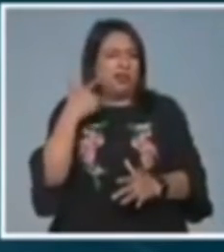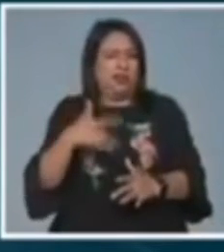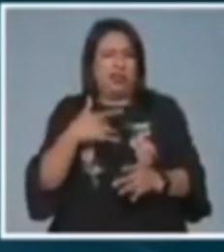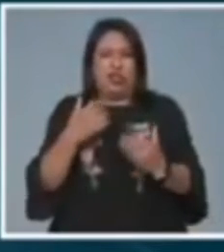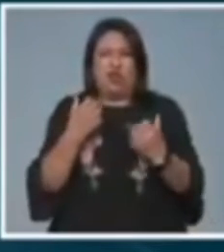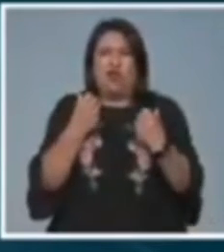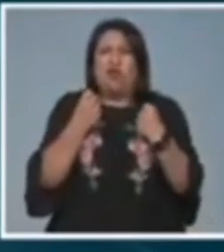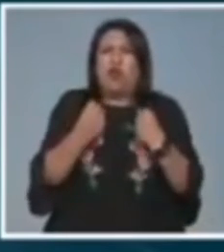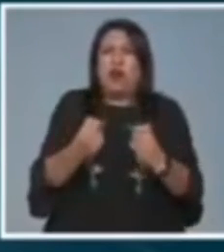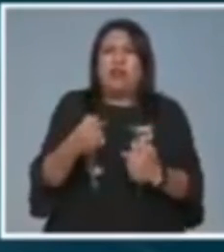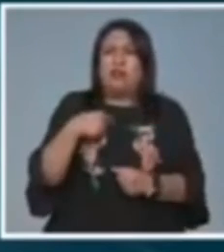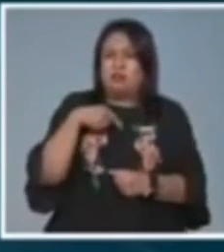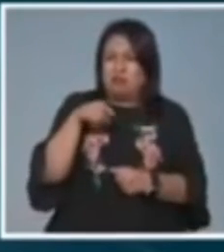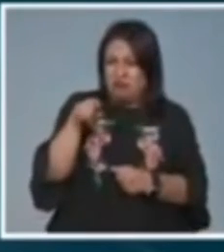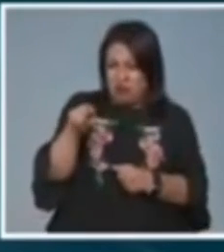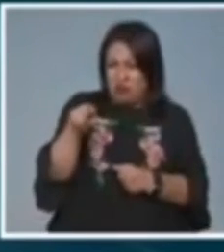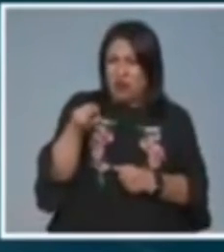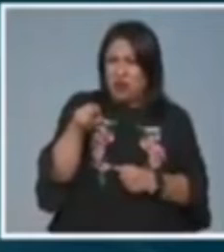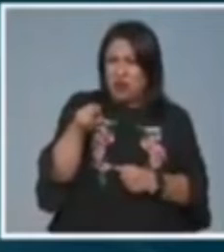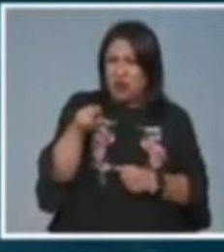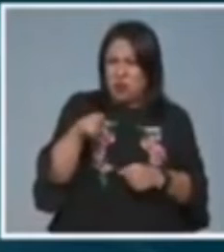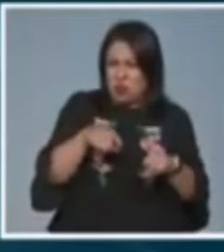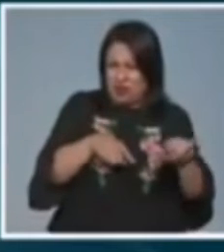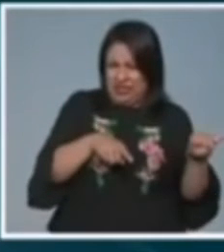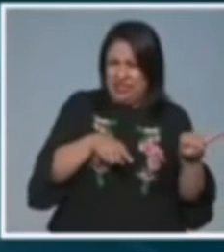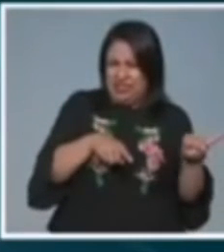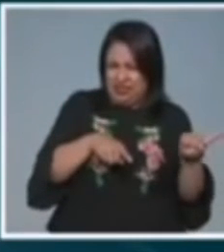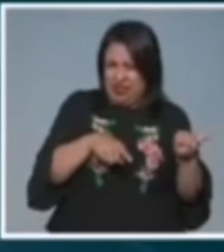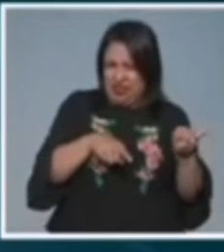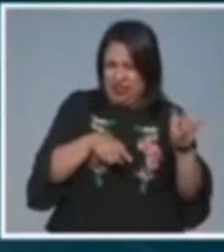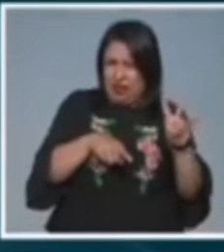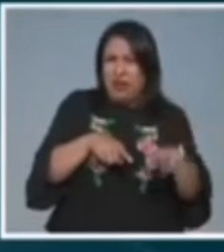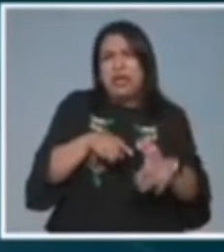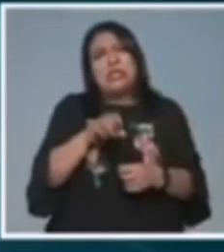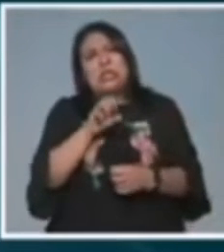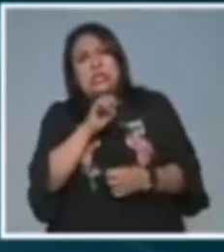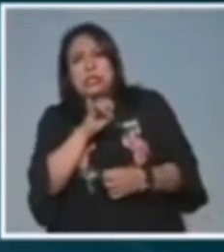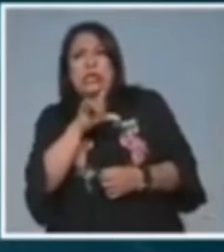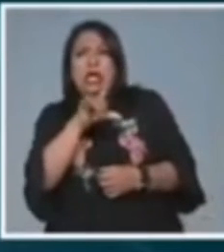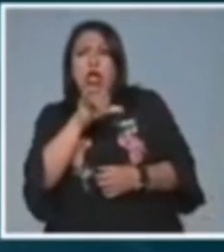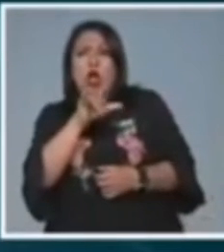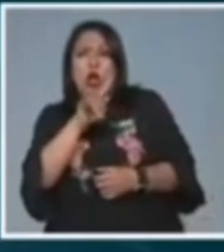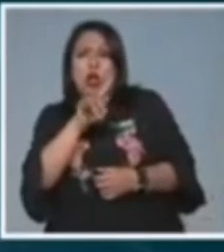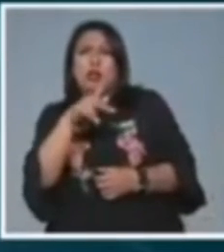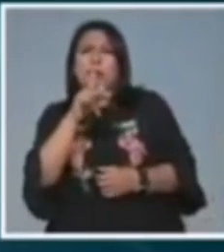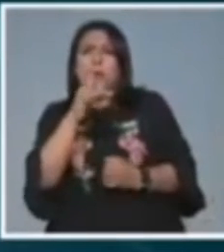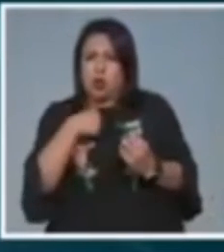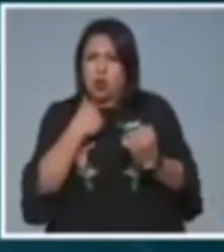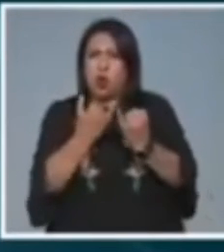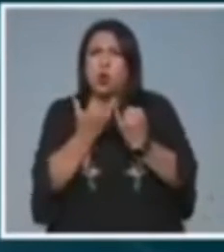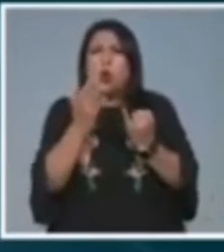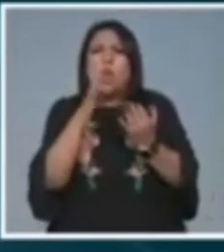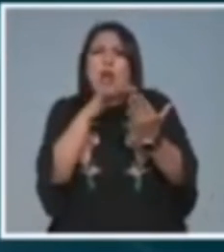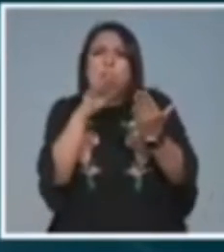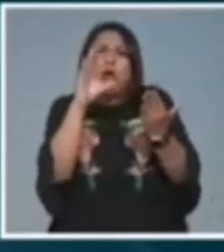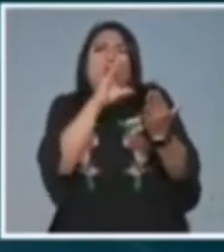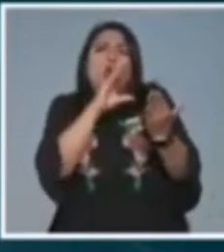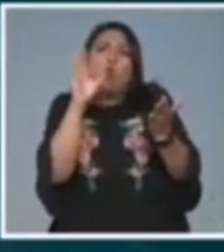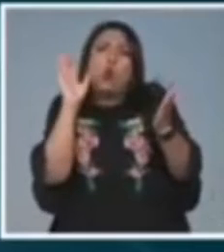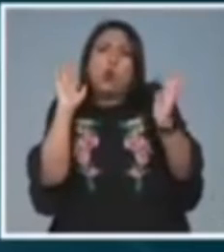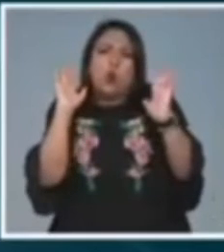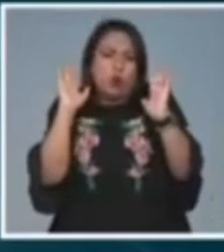fuerte, ¿sí? Entonces dije, tú eres izquierdista, ¿no? Bueno, sí, Lolita, pero también soy un lector curioso, por